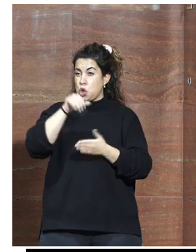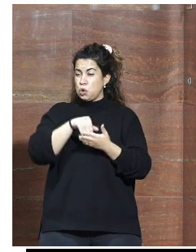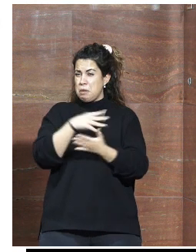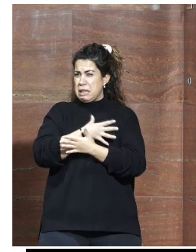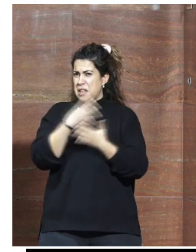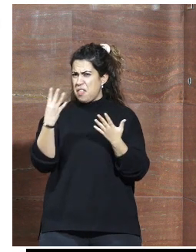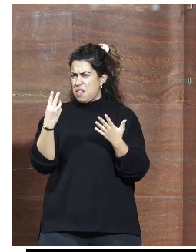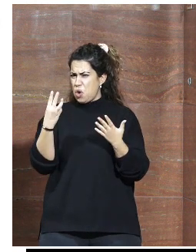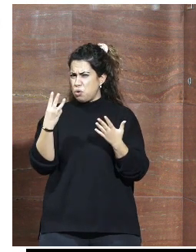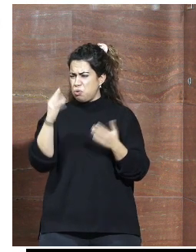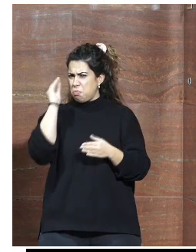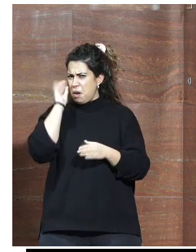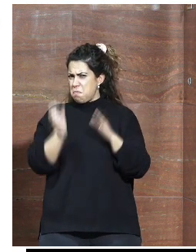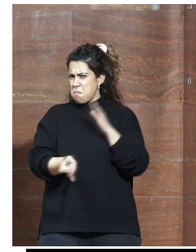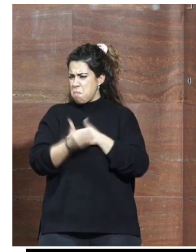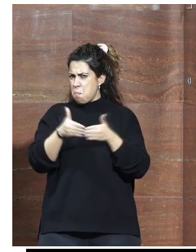2018, más o menos,